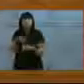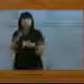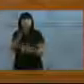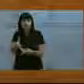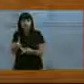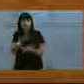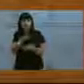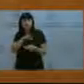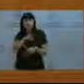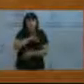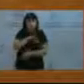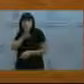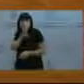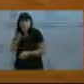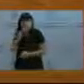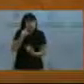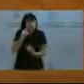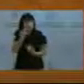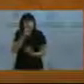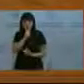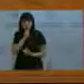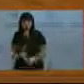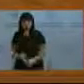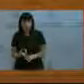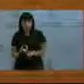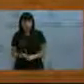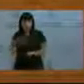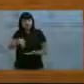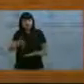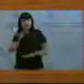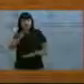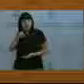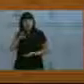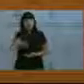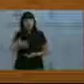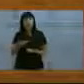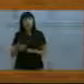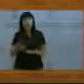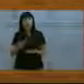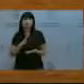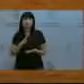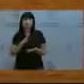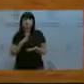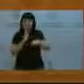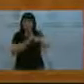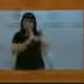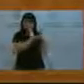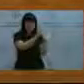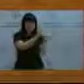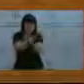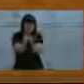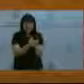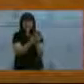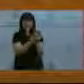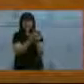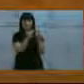estrategia partidista. Tengan alturas de miras y permitan que la mayoría de izquierdas que suman los partidos